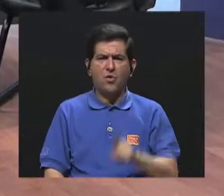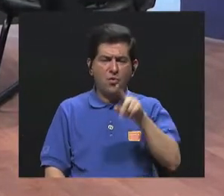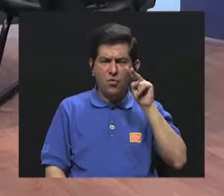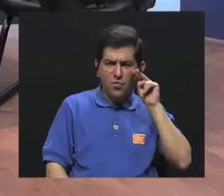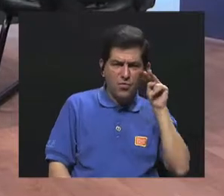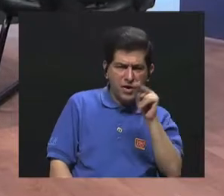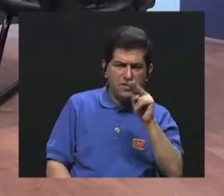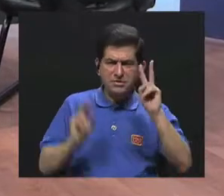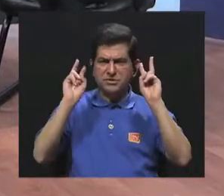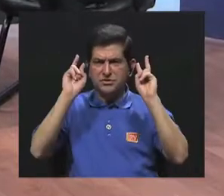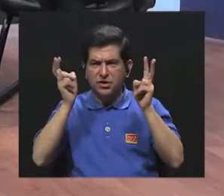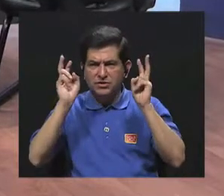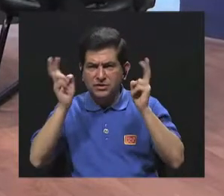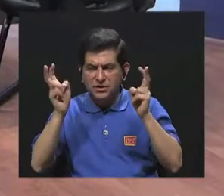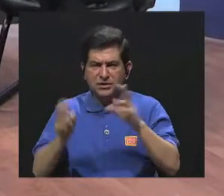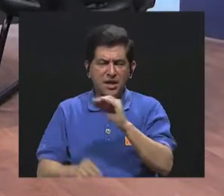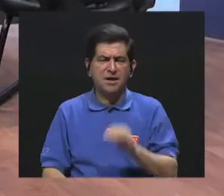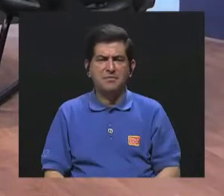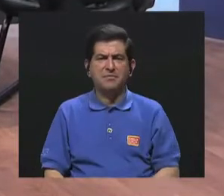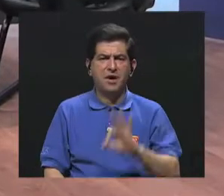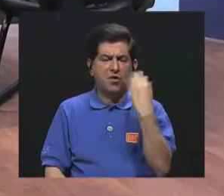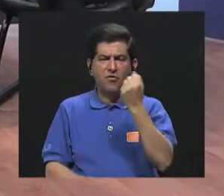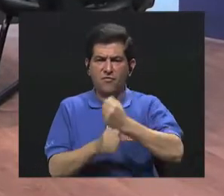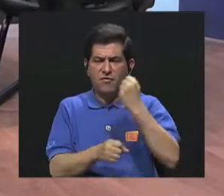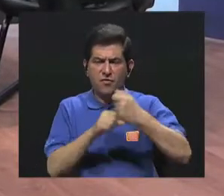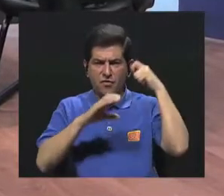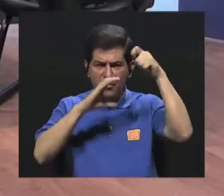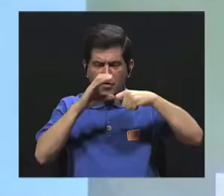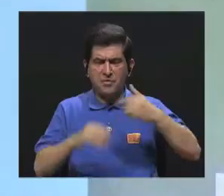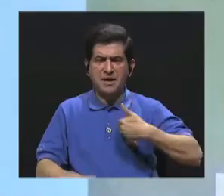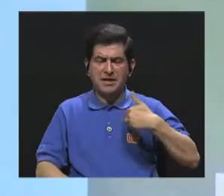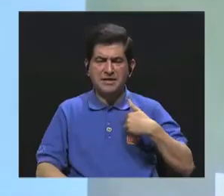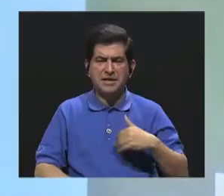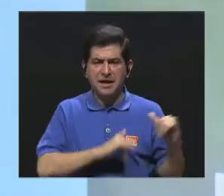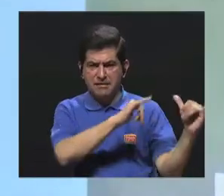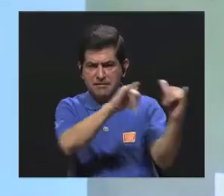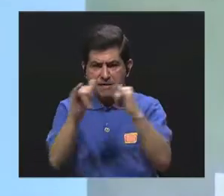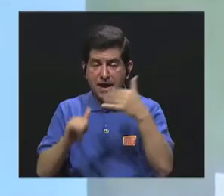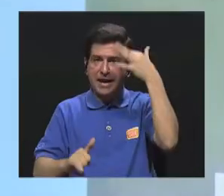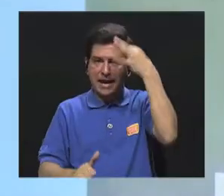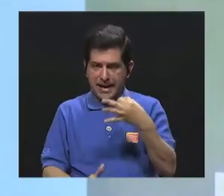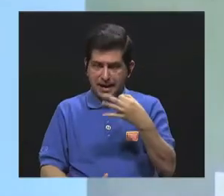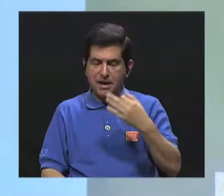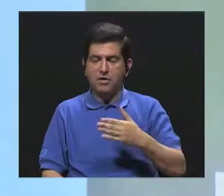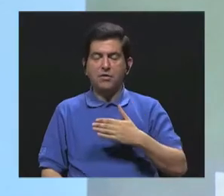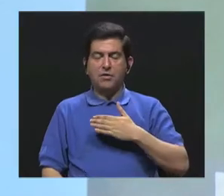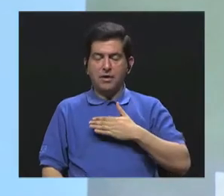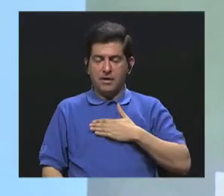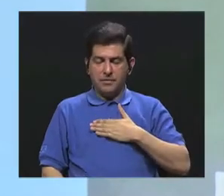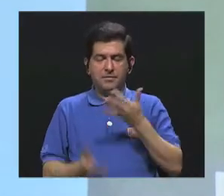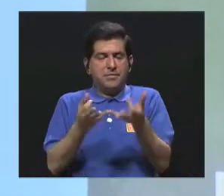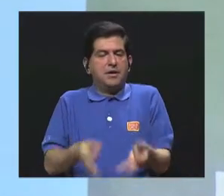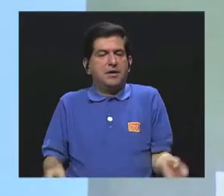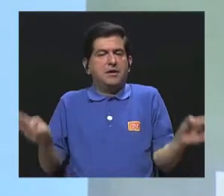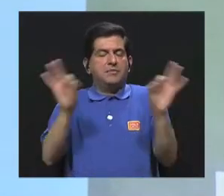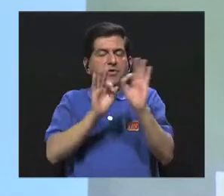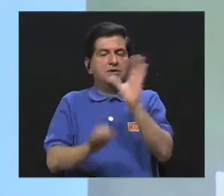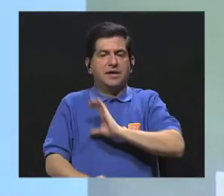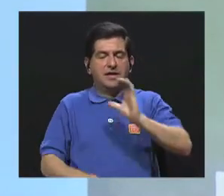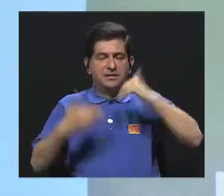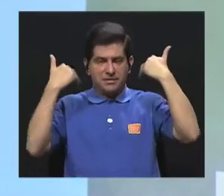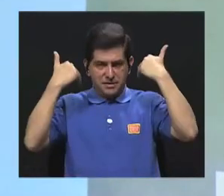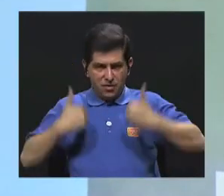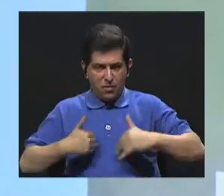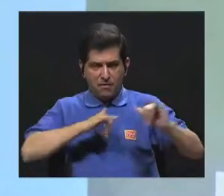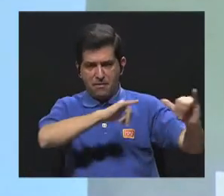los temas o hacia la manera de hacer cine que tengamos que tener en común, creo que para mí es muy importante que haya un aspecto humano en común